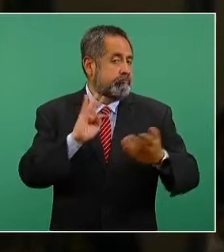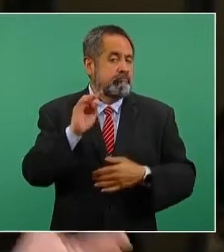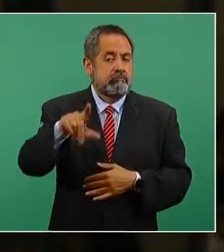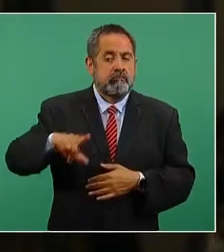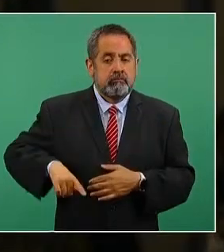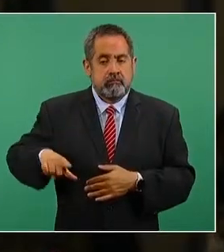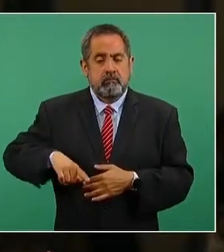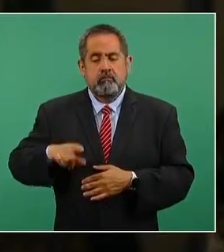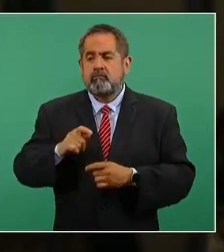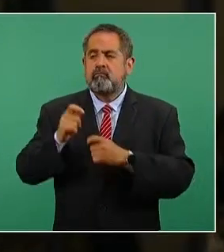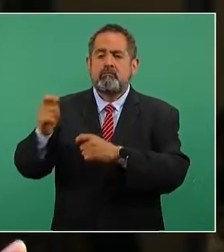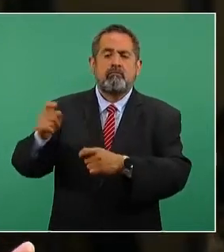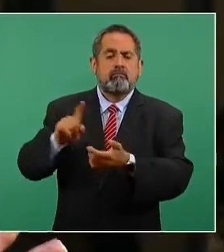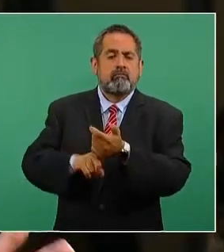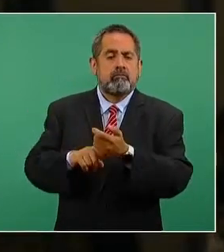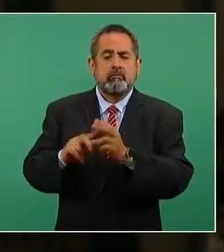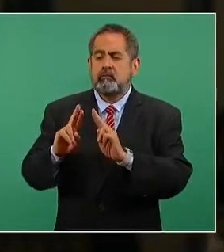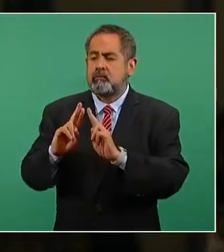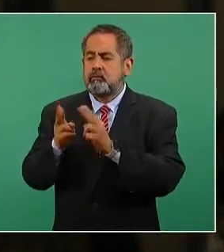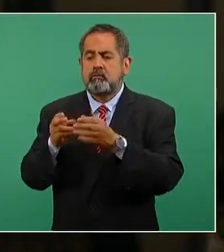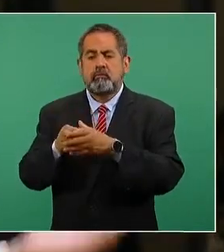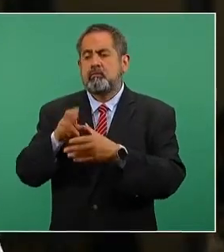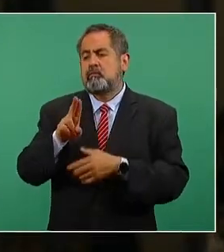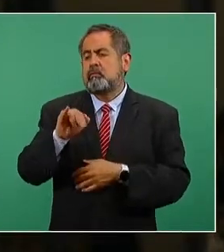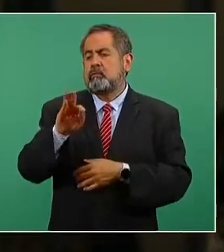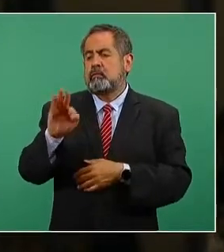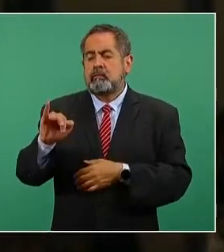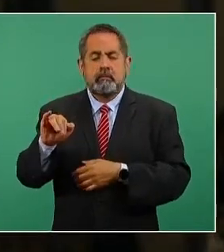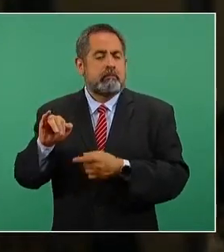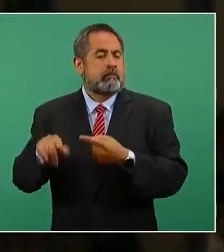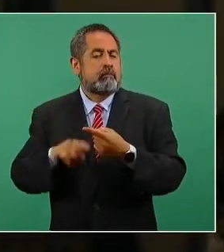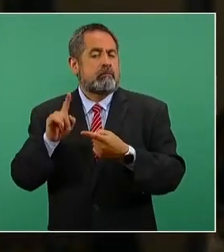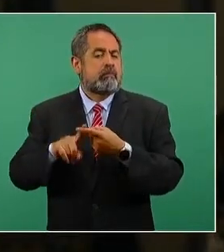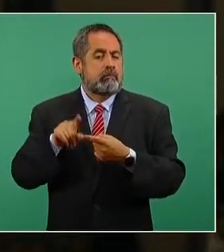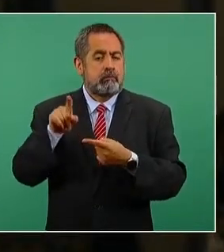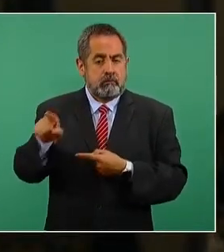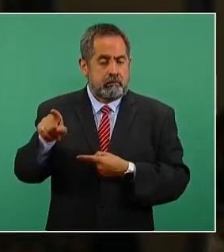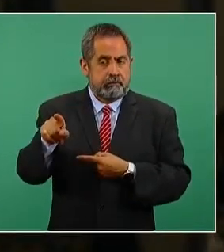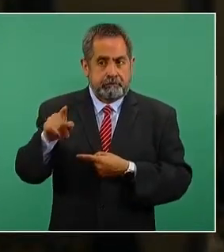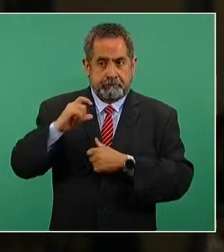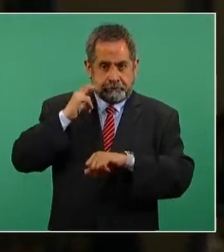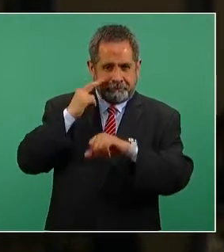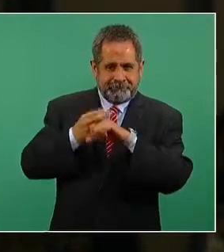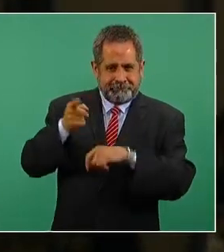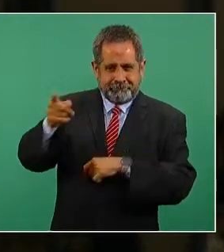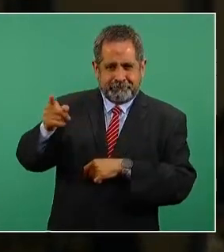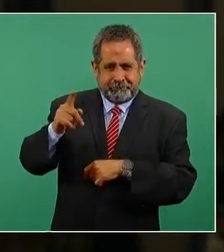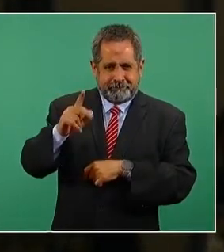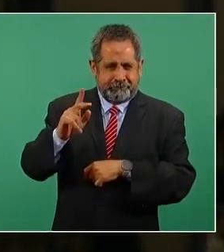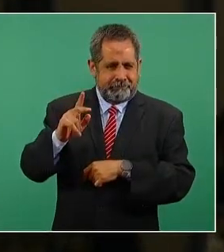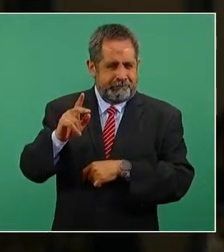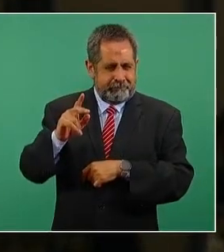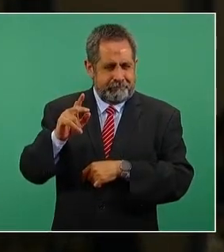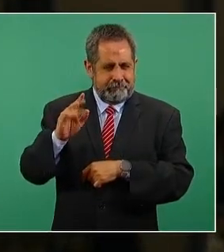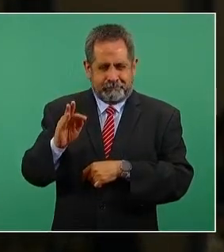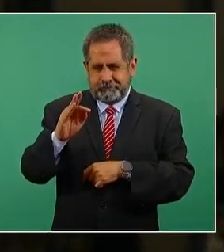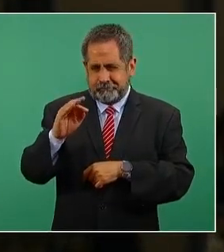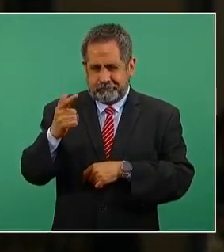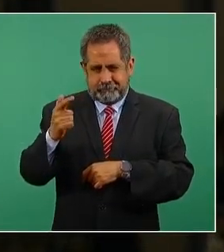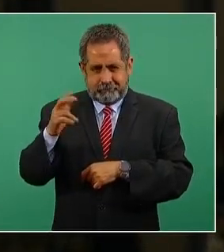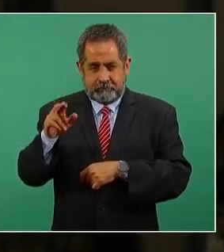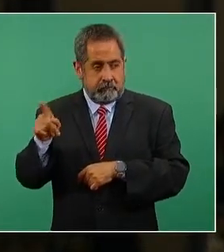ya sea por salvoconducto de la Unidad de Inteligencia Financiera o de la entidad correspondiente, de